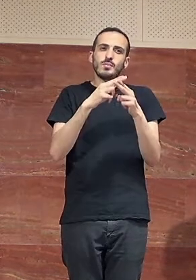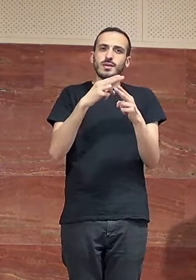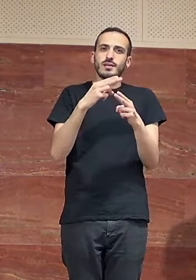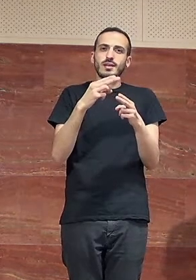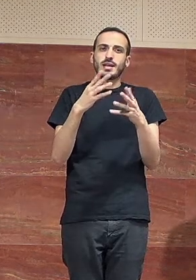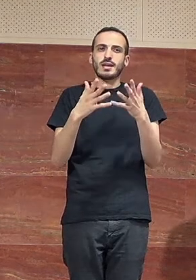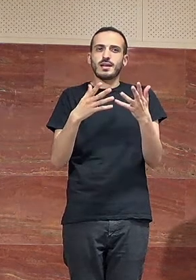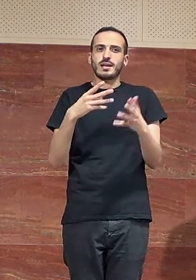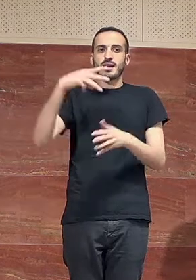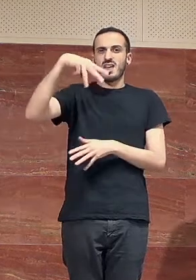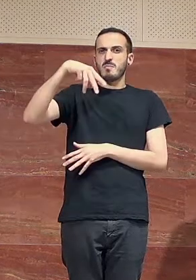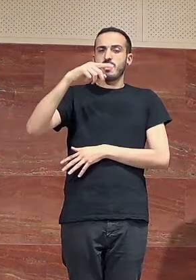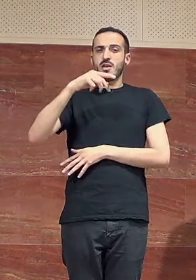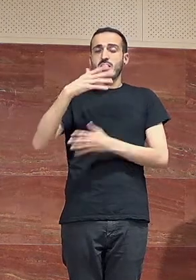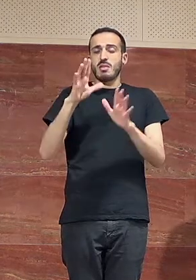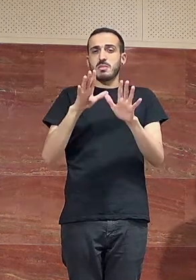espacio